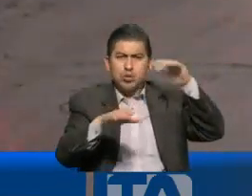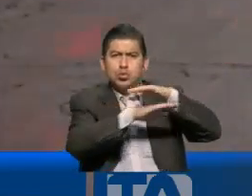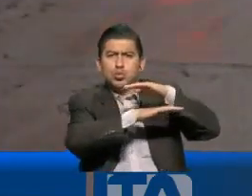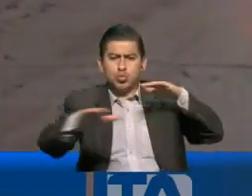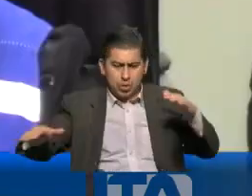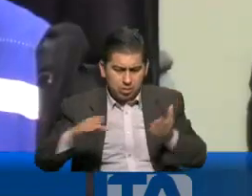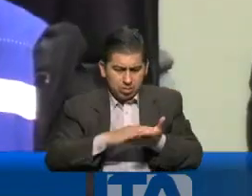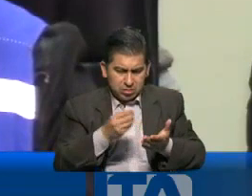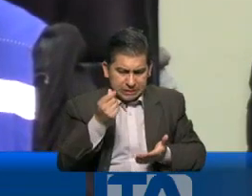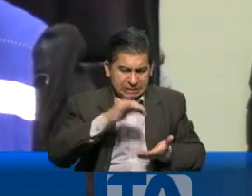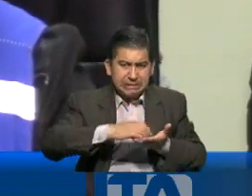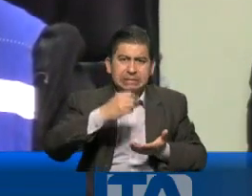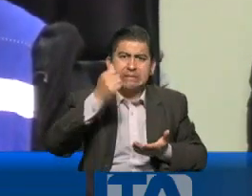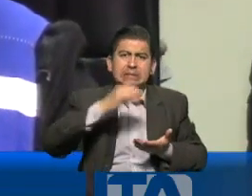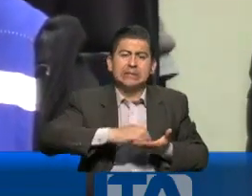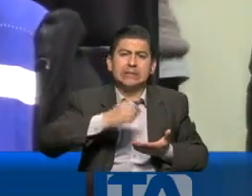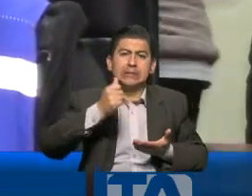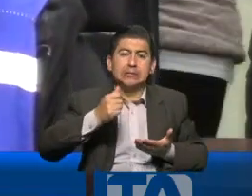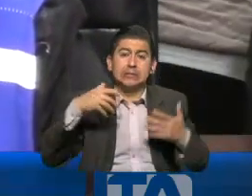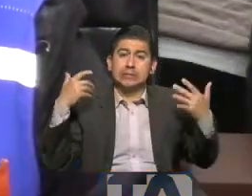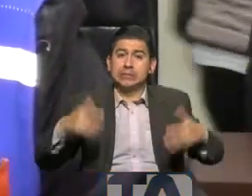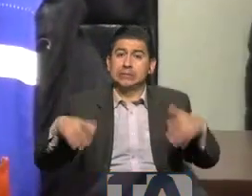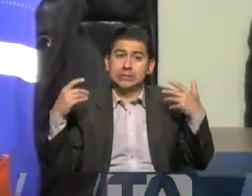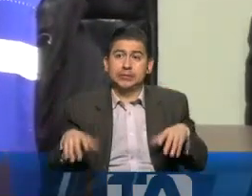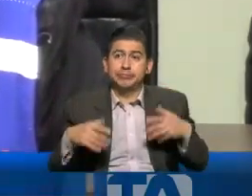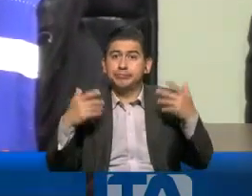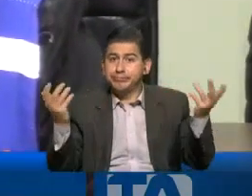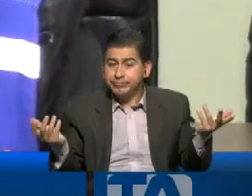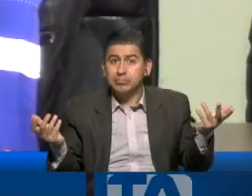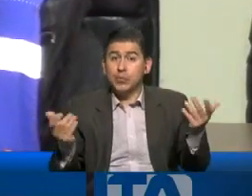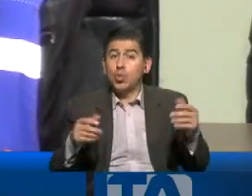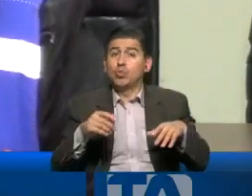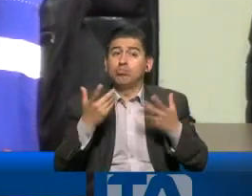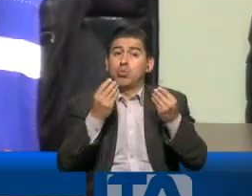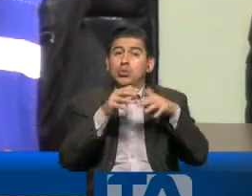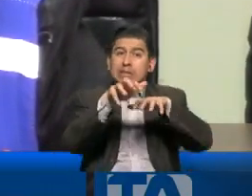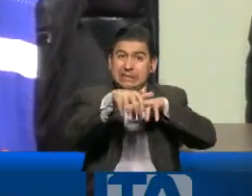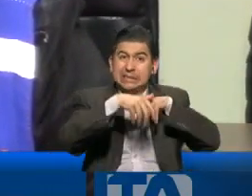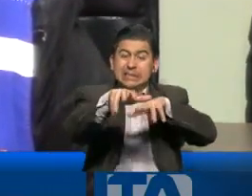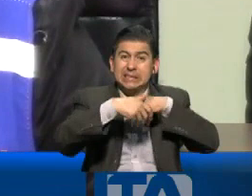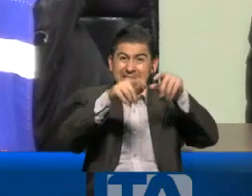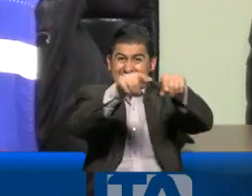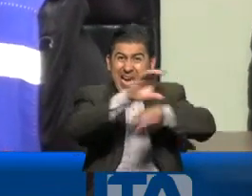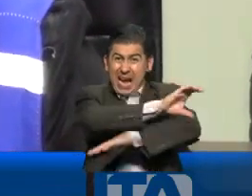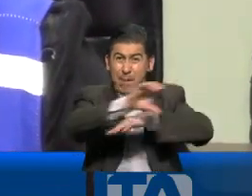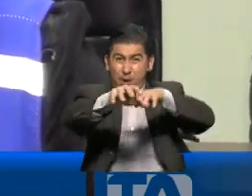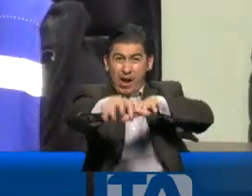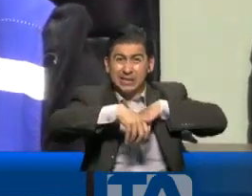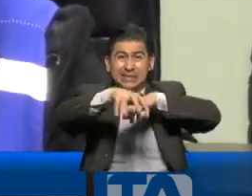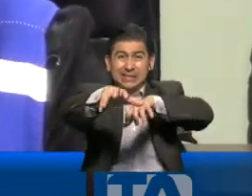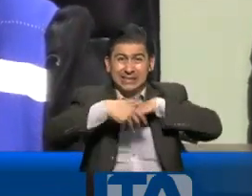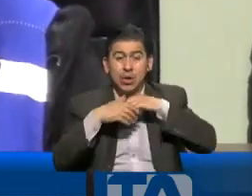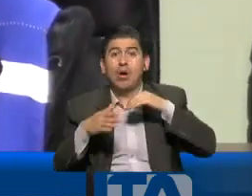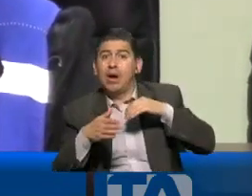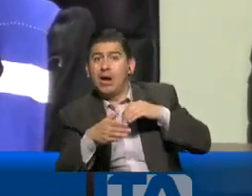todo a su paso. Eso implica que tendremos afectaciones en el sector agrícola rural, especialmente en el sector pecuario, que es uno